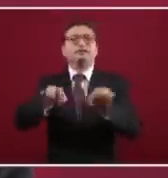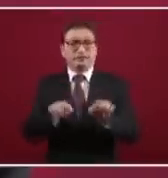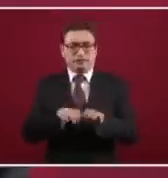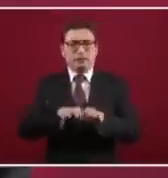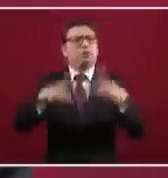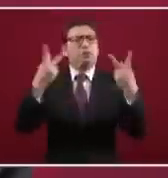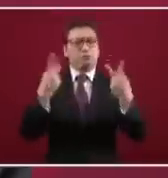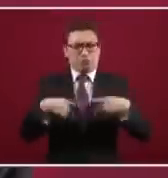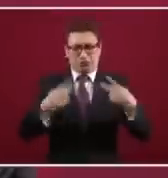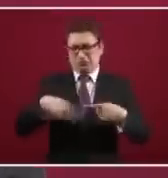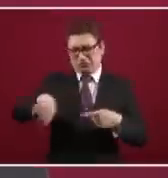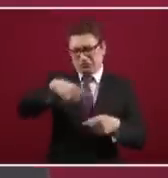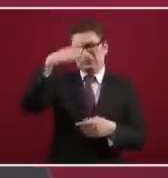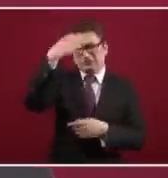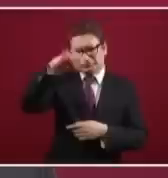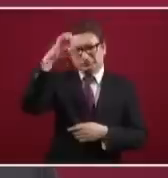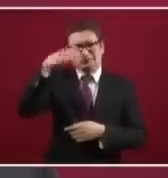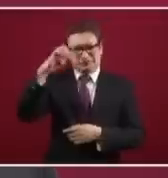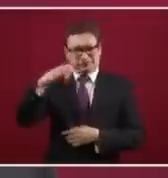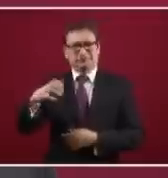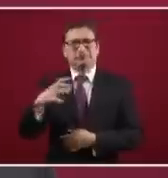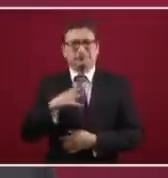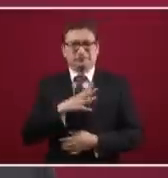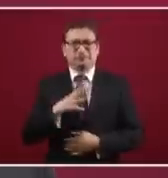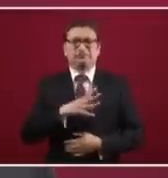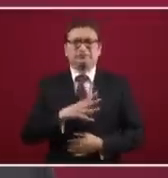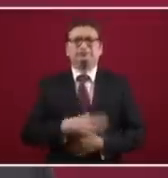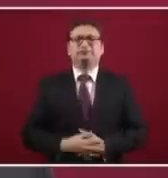personal capacitado.